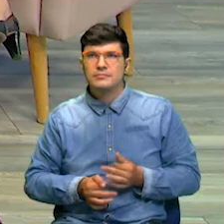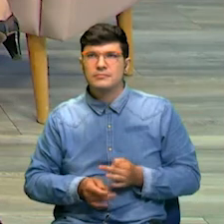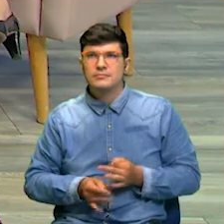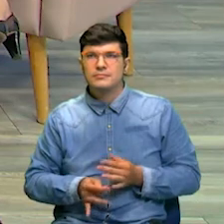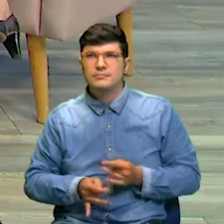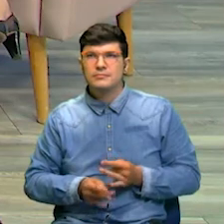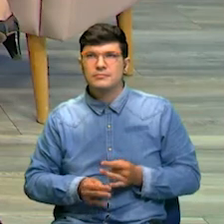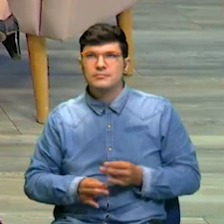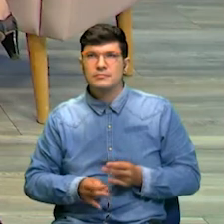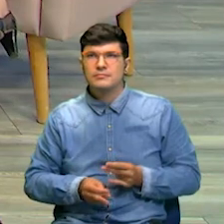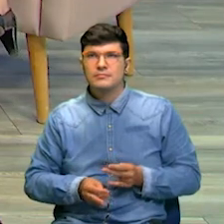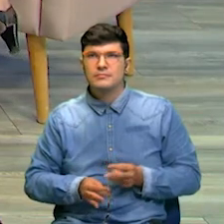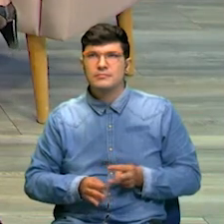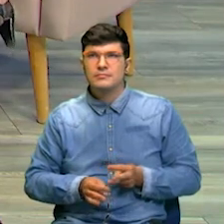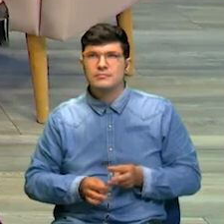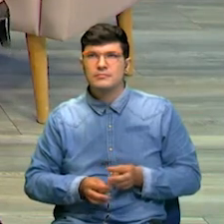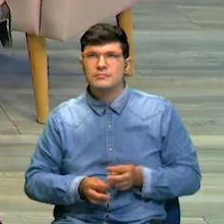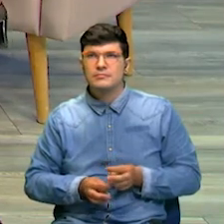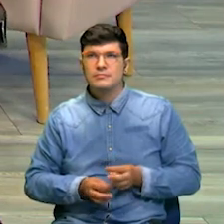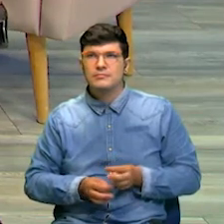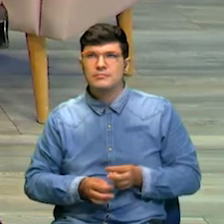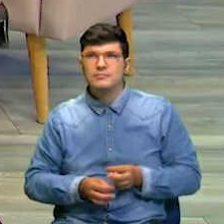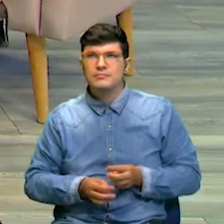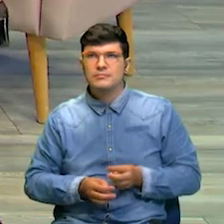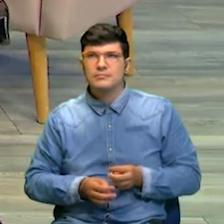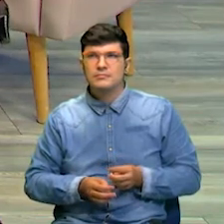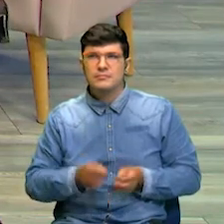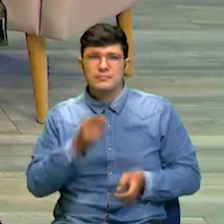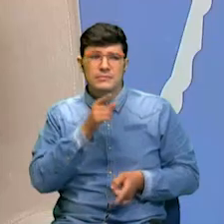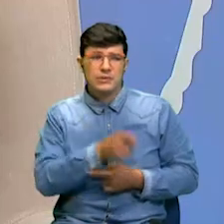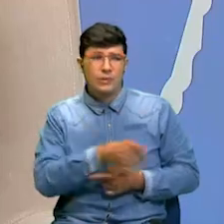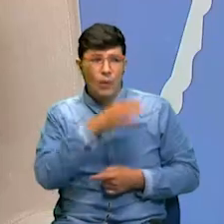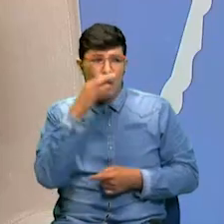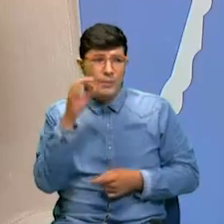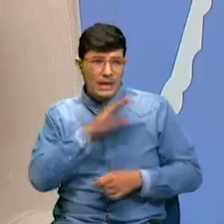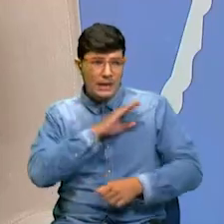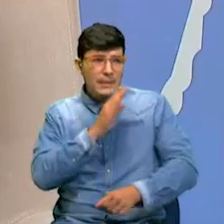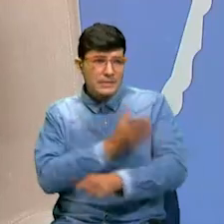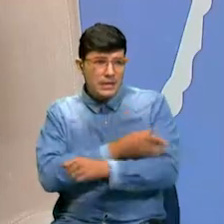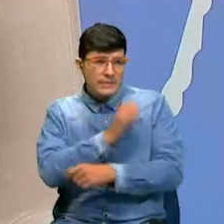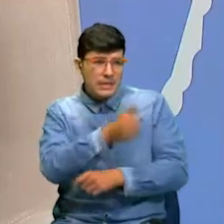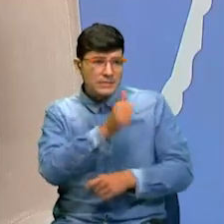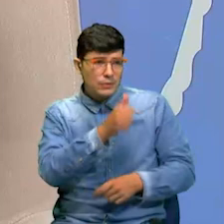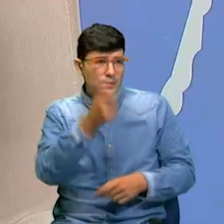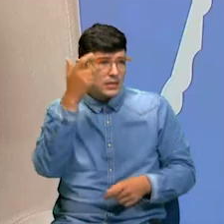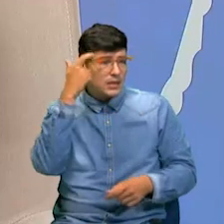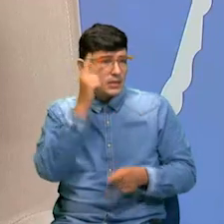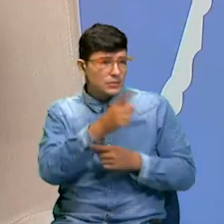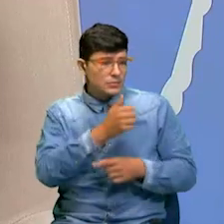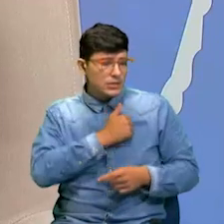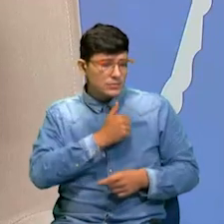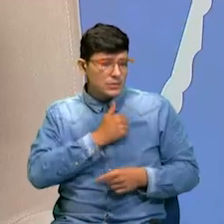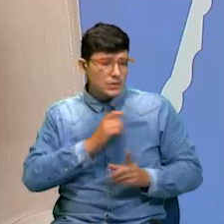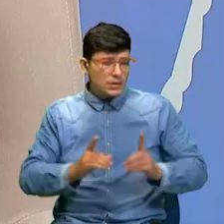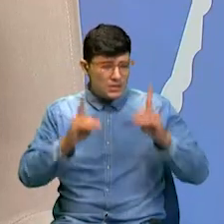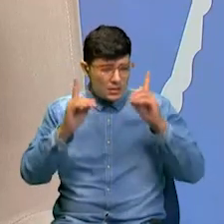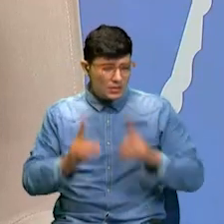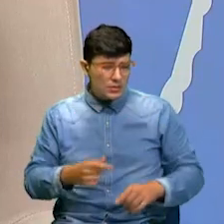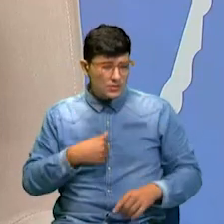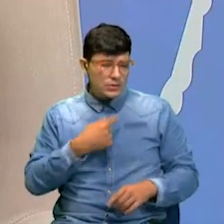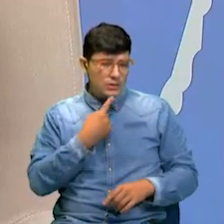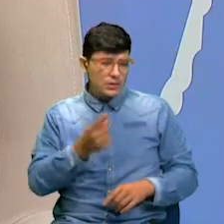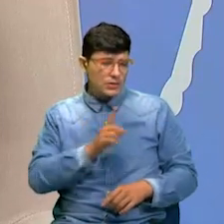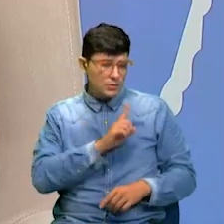entendemos está en sus cinco sentidos. Sí, eso le iba a decir, si el señor tiene la capacidad mental, él puede autodeterminarse y decir, no estoy